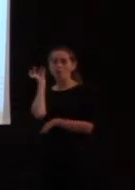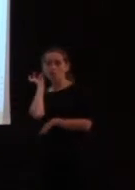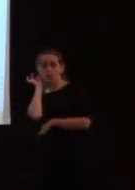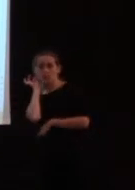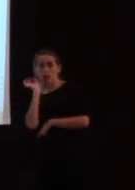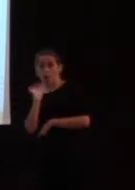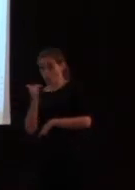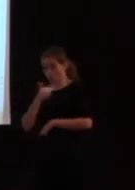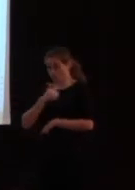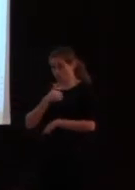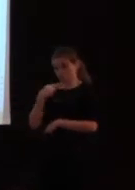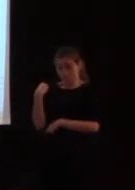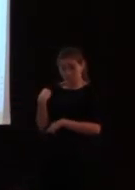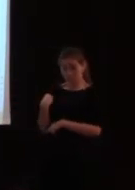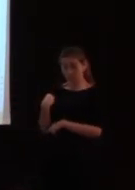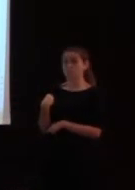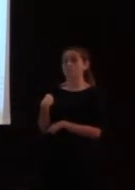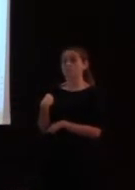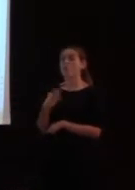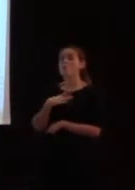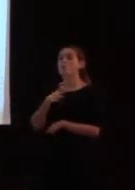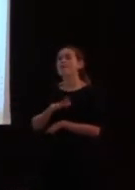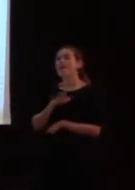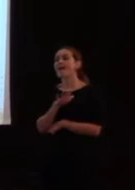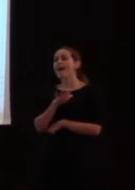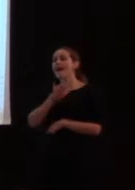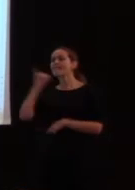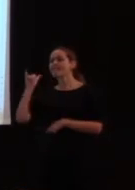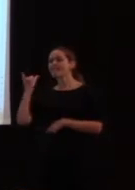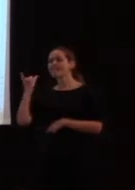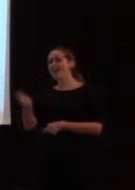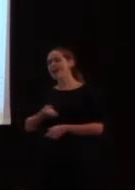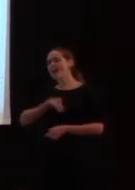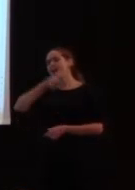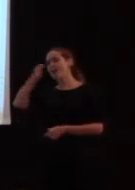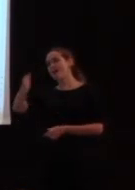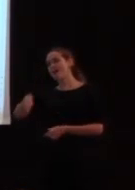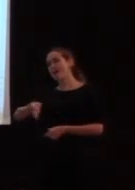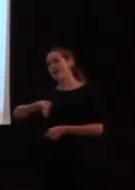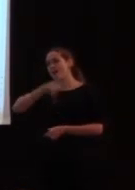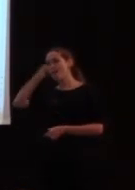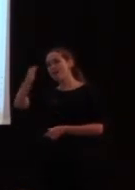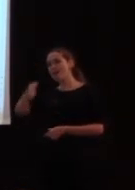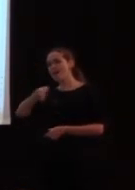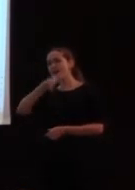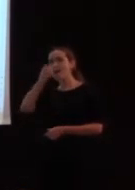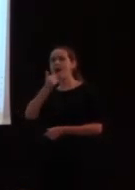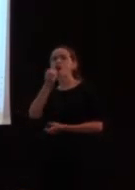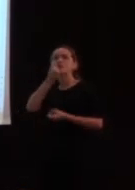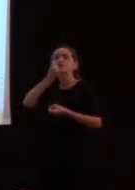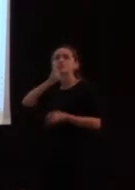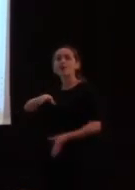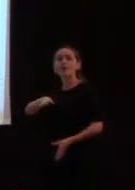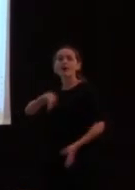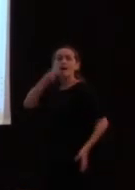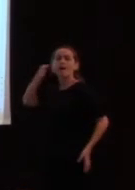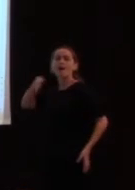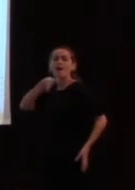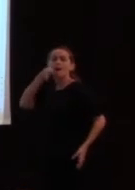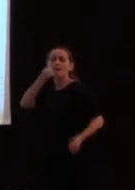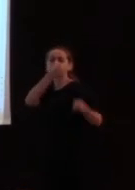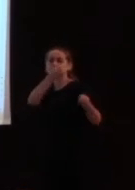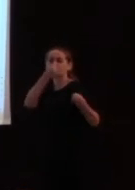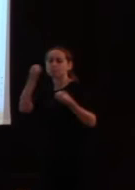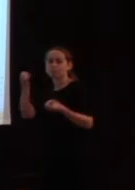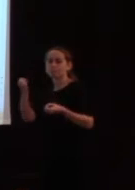de nosotros, que pueda tener una gran habilidad cuando narra, cuando cuenta una anécdota, cuando cuenta una historia. Pero a lo mejor este mismo chico,